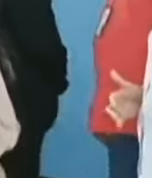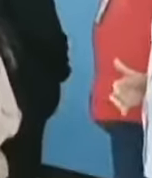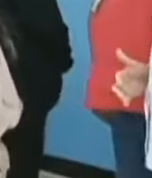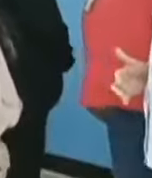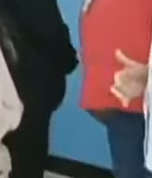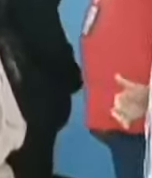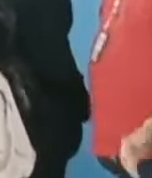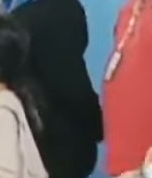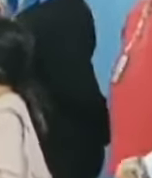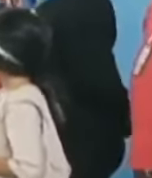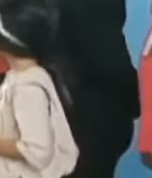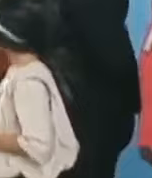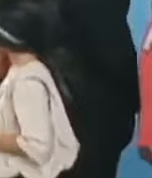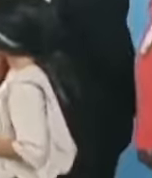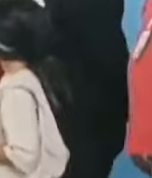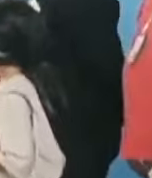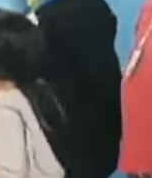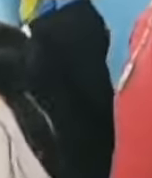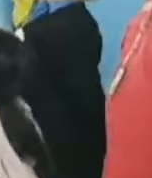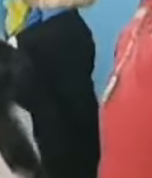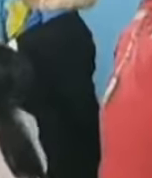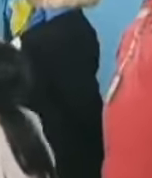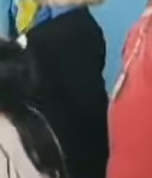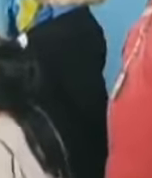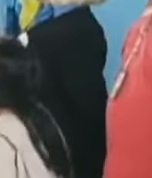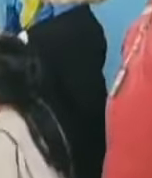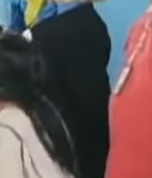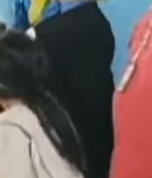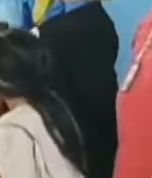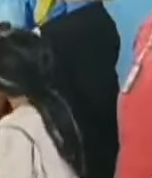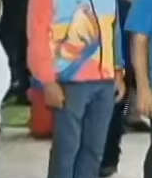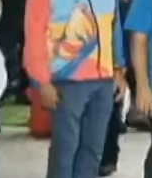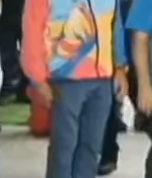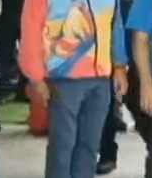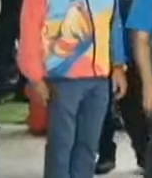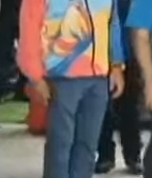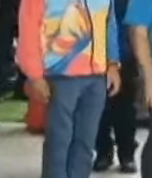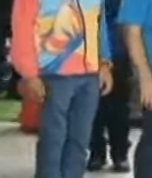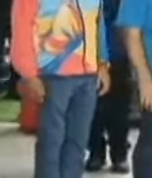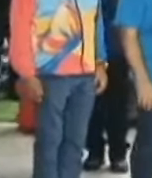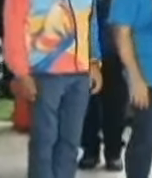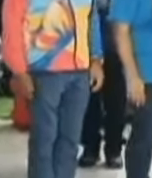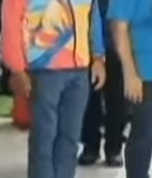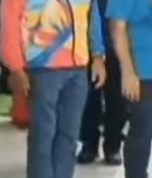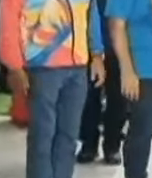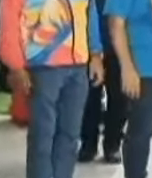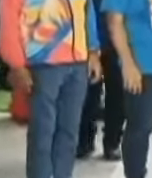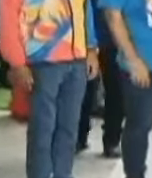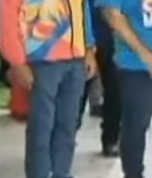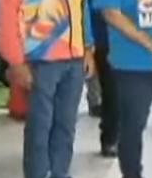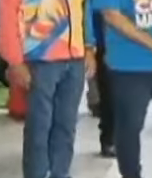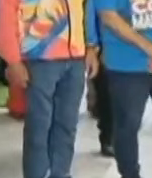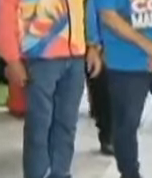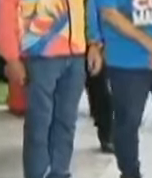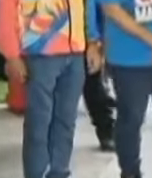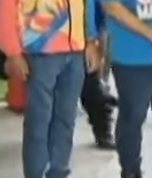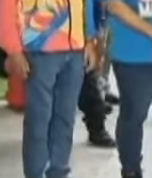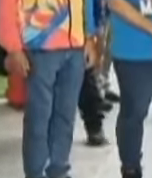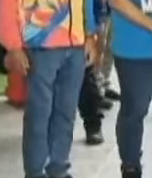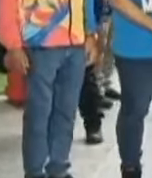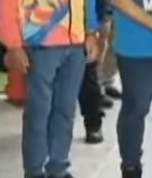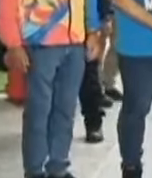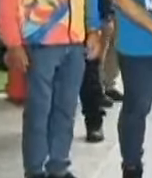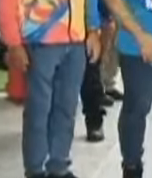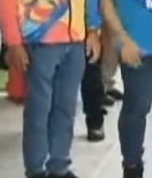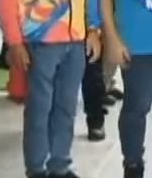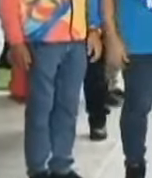Vamos a dar la palabra a la directora, porque cuando a mí me llegó el reporte del 1x10 por la